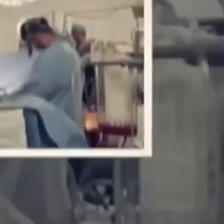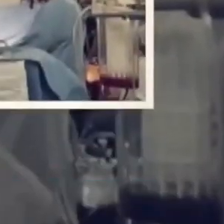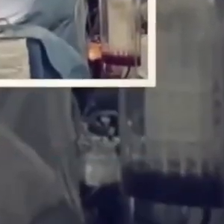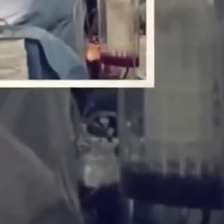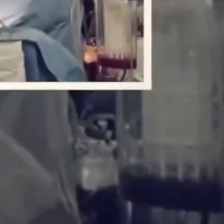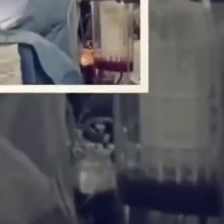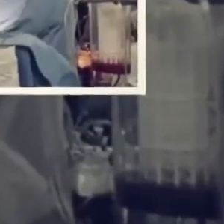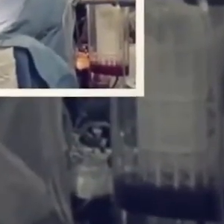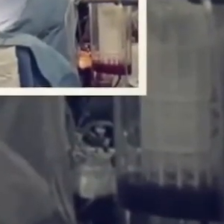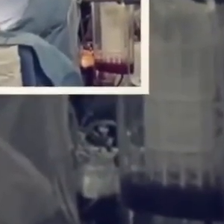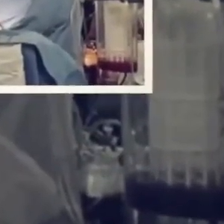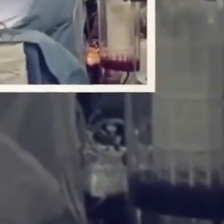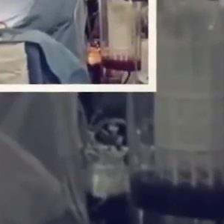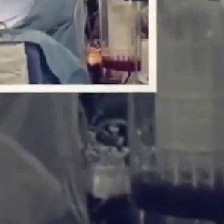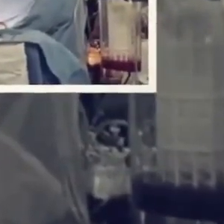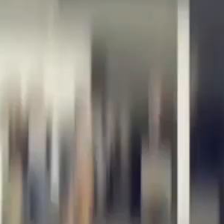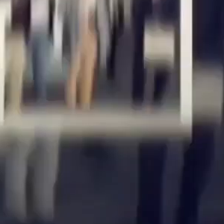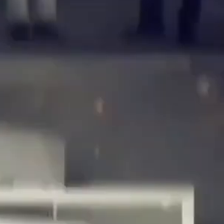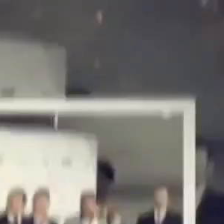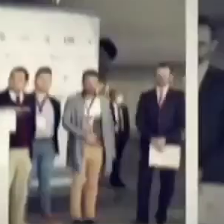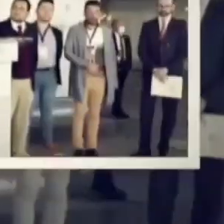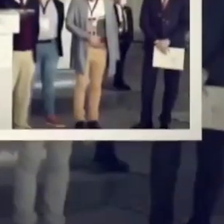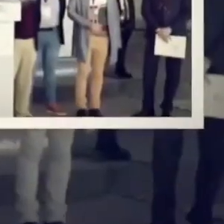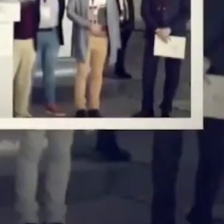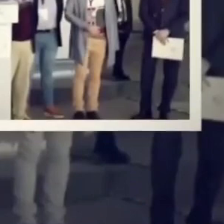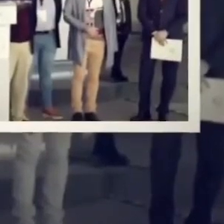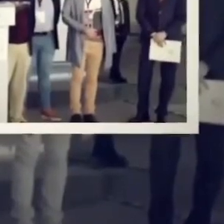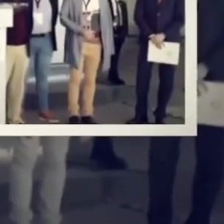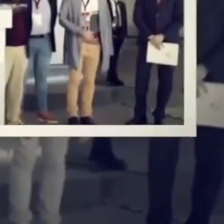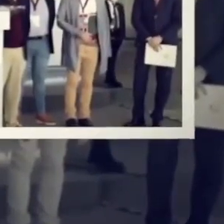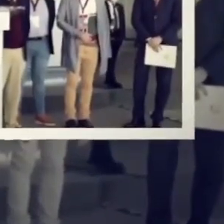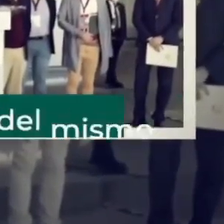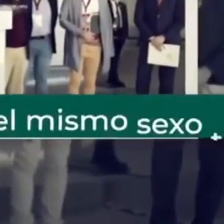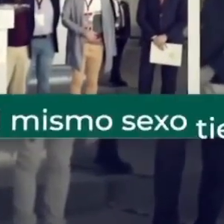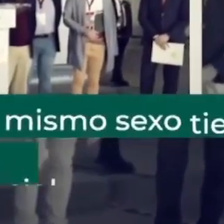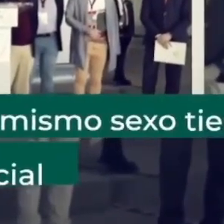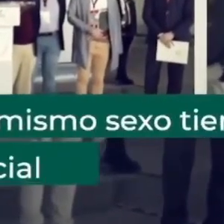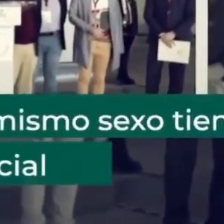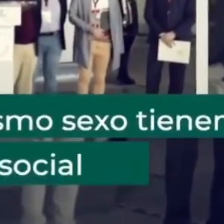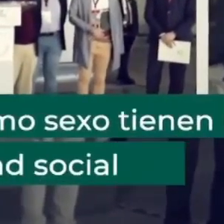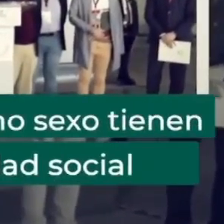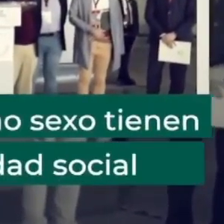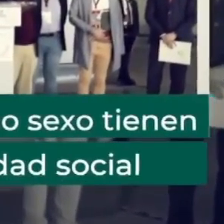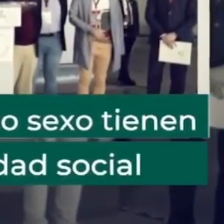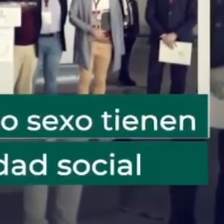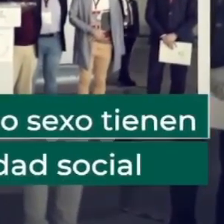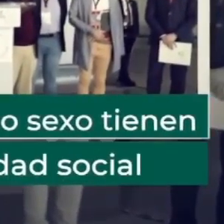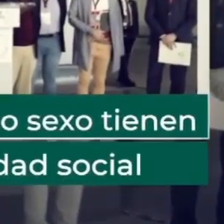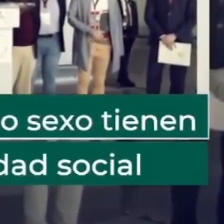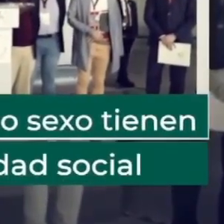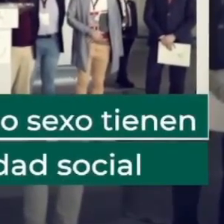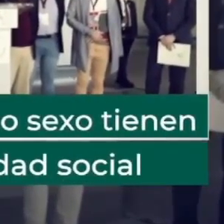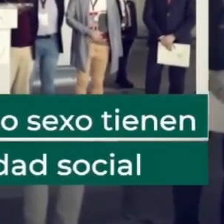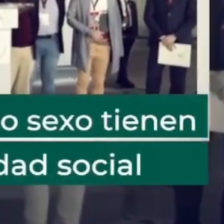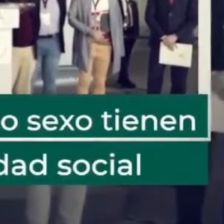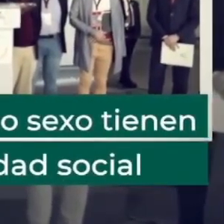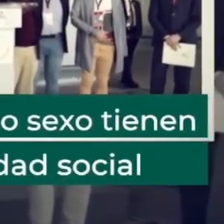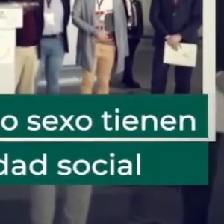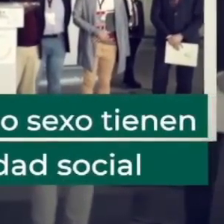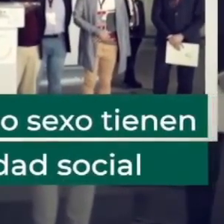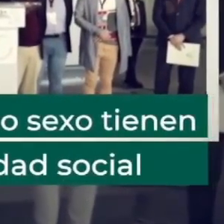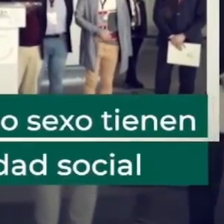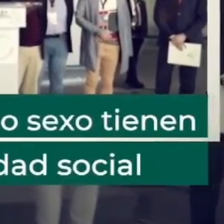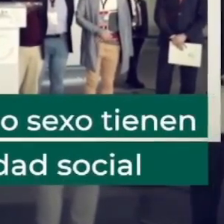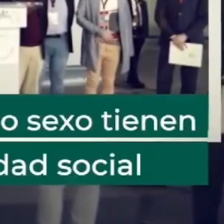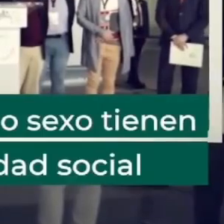trabajadores. Se realiza el primer trasplante bipulmonar en el IMSS. El H Consejo Técnico determina que concubinos derechohabientes del mismo sexo tienen acceso